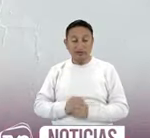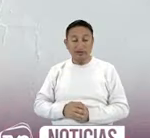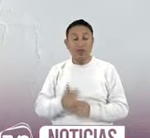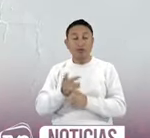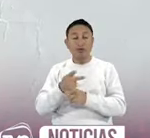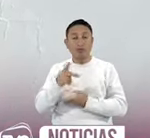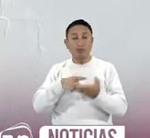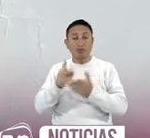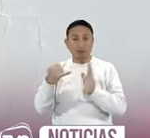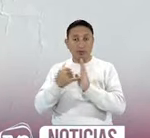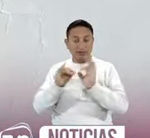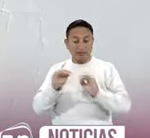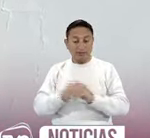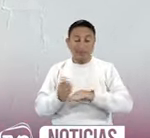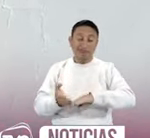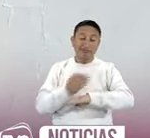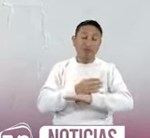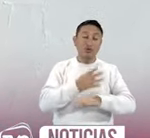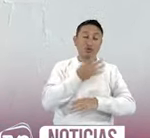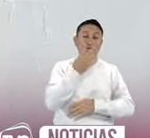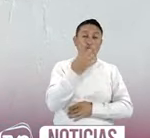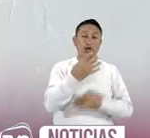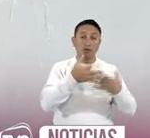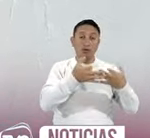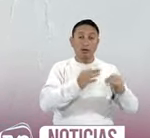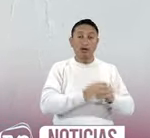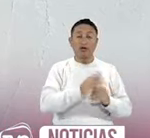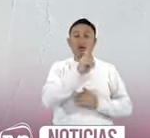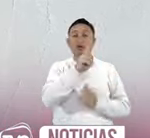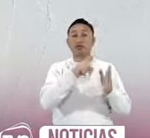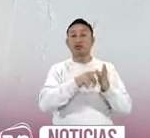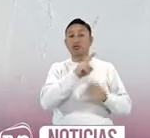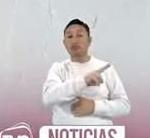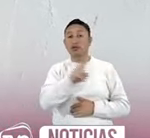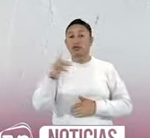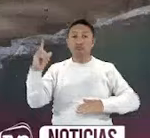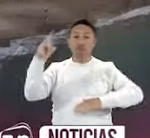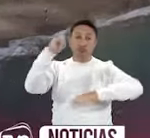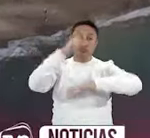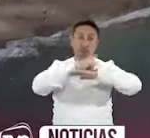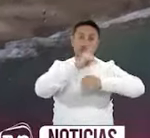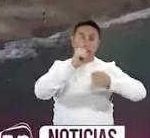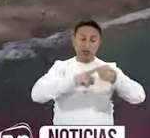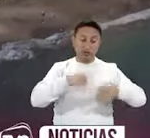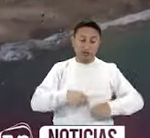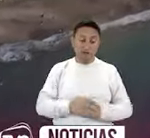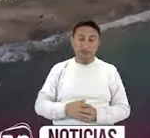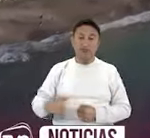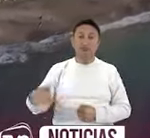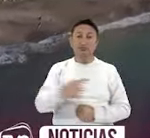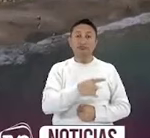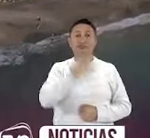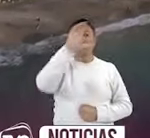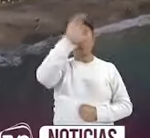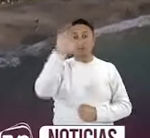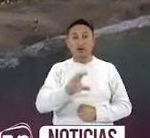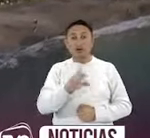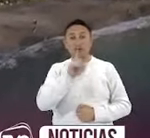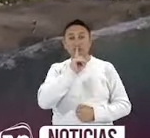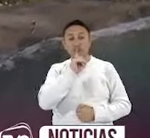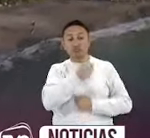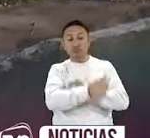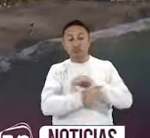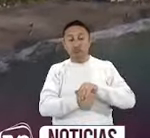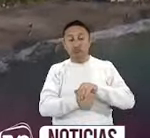ingresó el pasado 4 de febrero del 2022 por el aeropuerto de Quito y escogió el perfil costanero para esconderse de la justicia de su